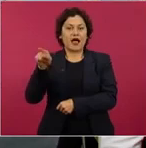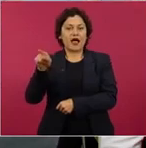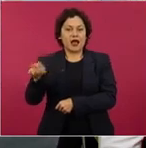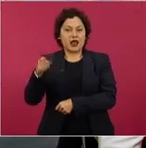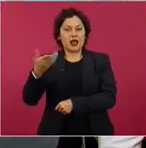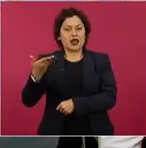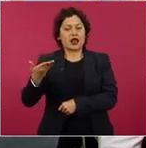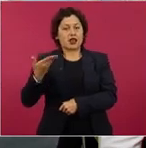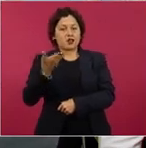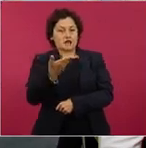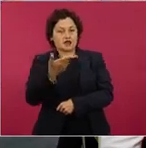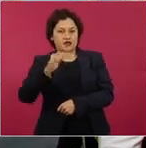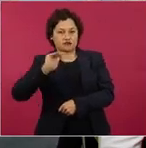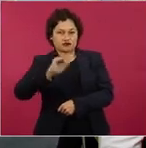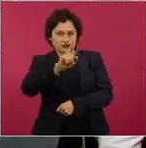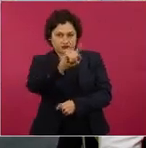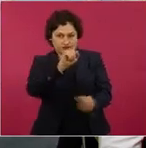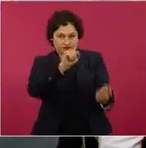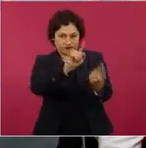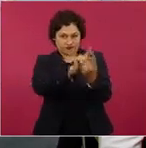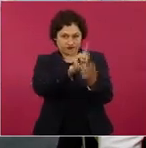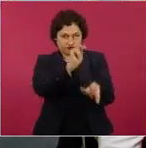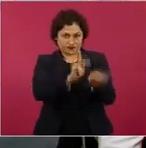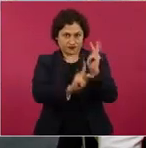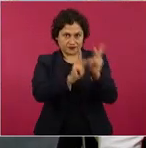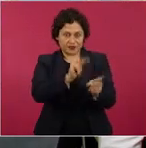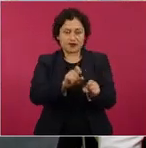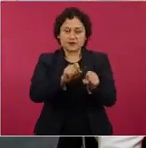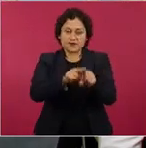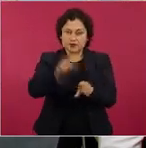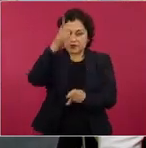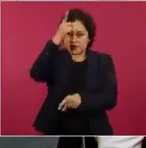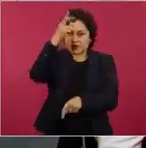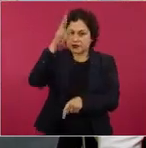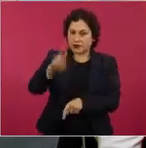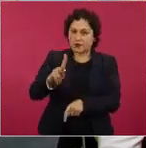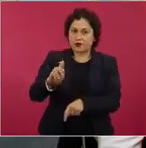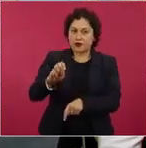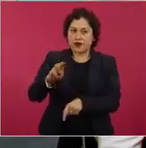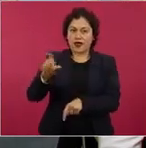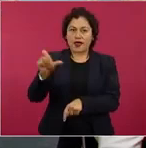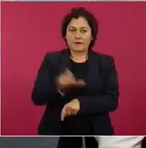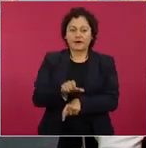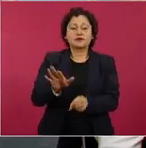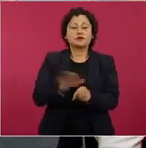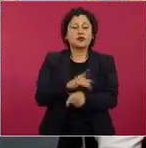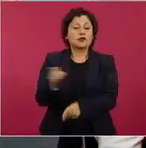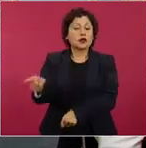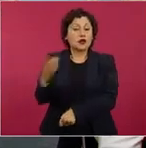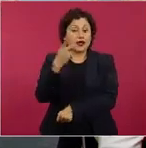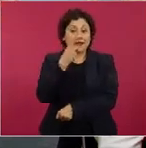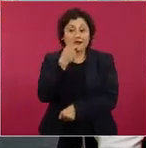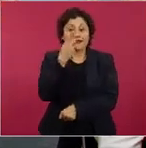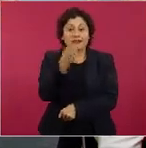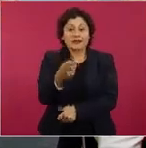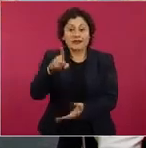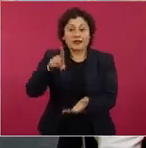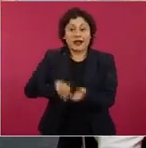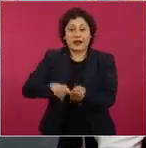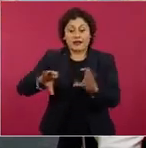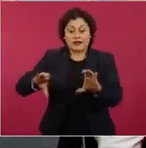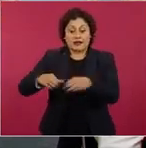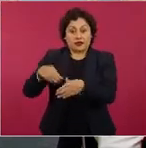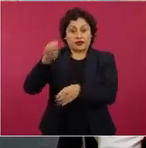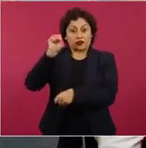públicamente audiencia con usted y con el director de Petróleos Mexicanos, pues señala que las relaciones del sindicato están